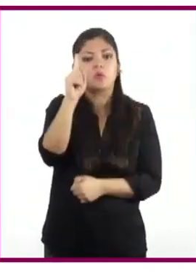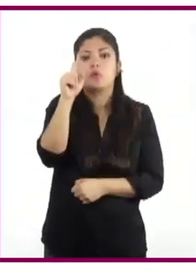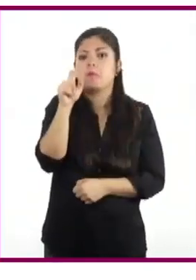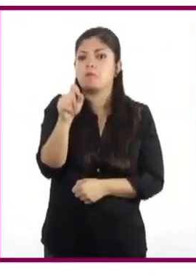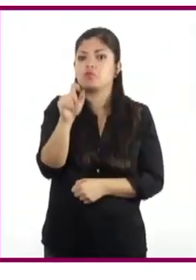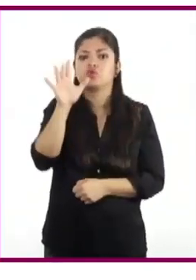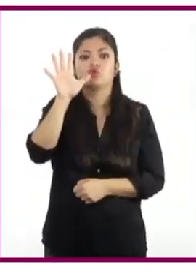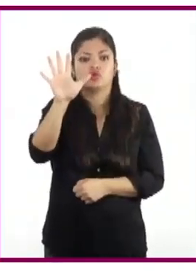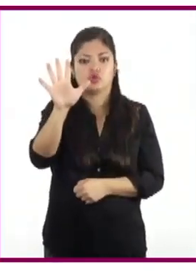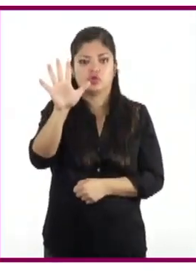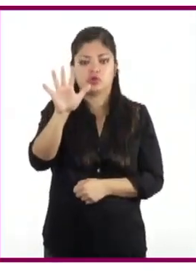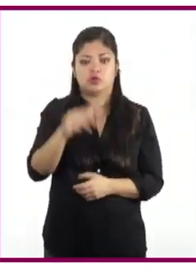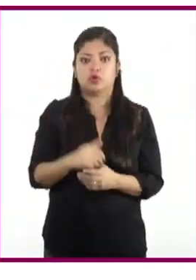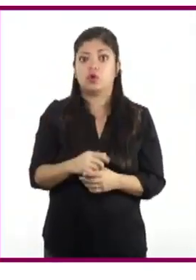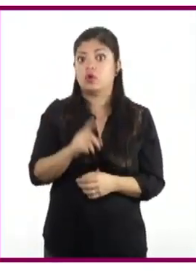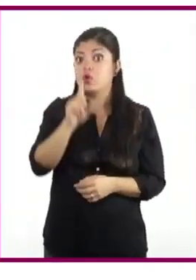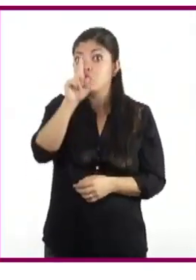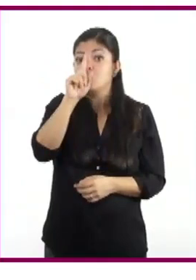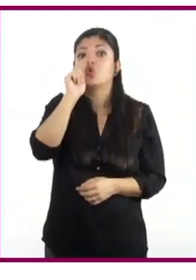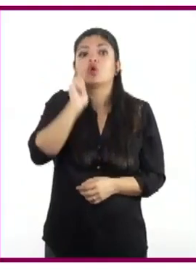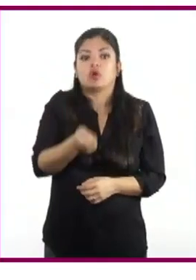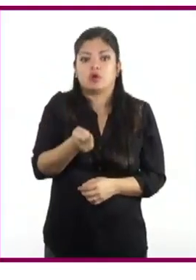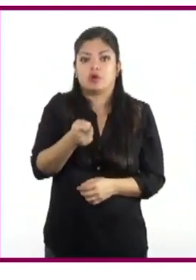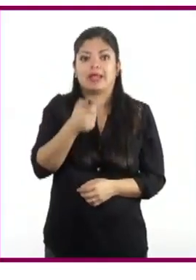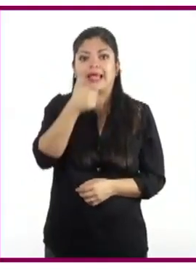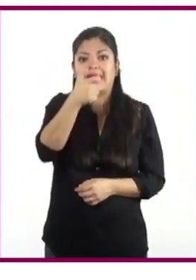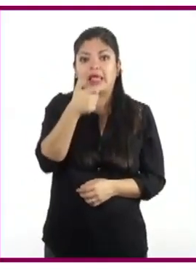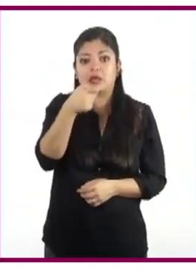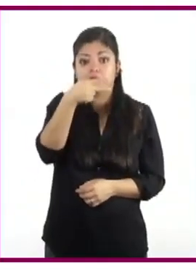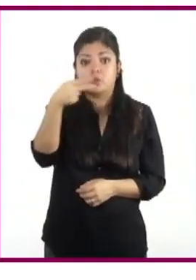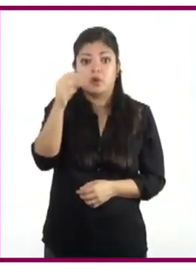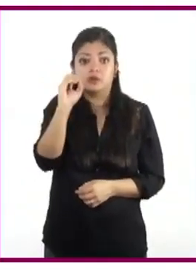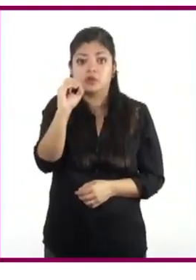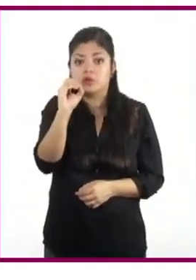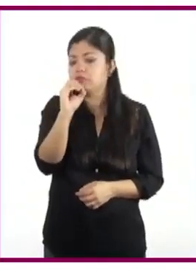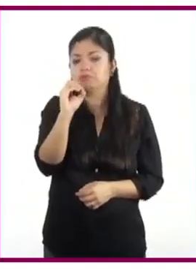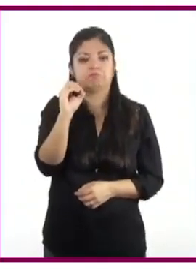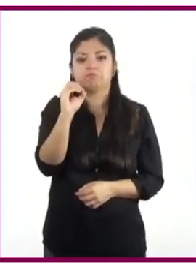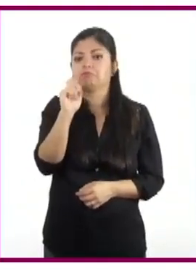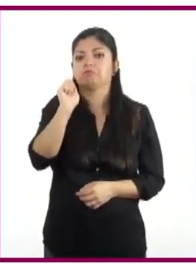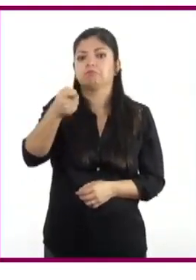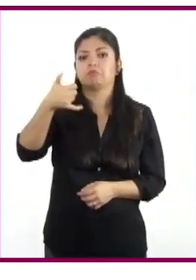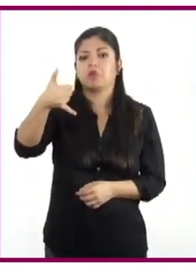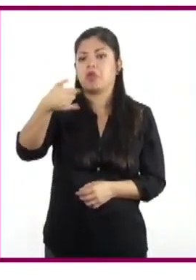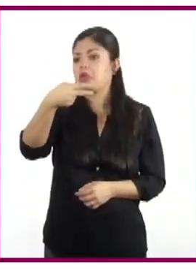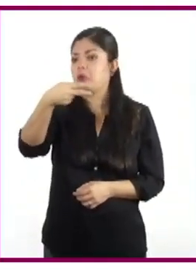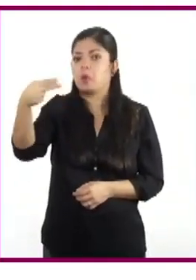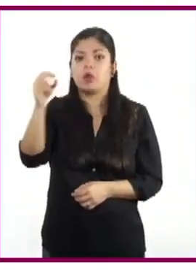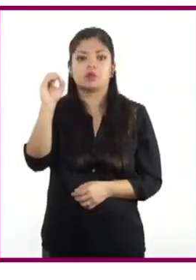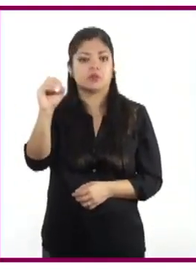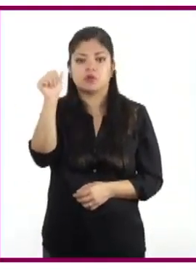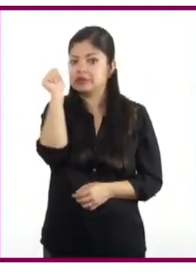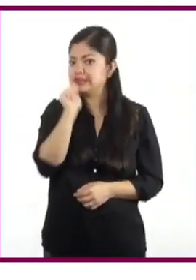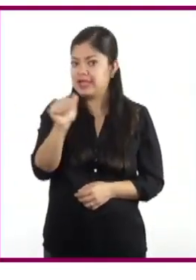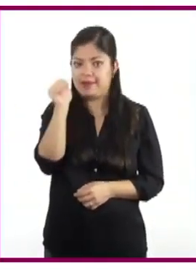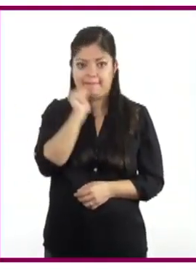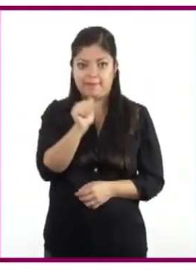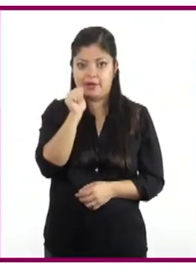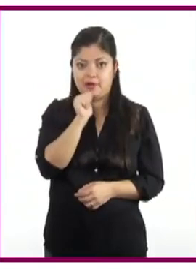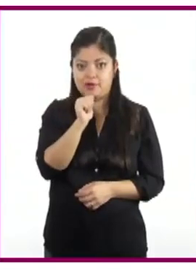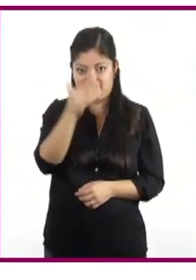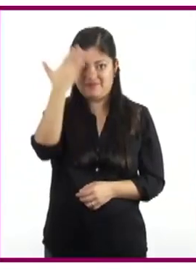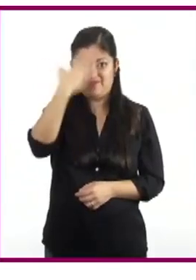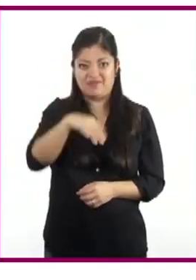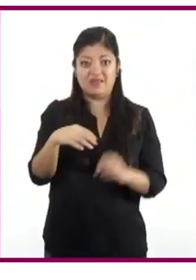1.5, excepto para el caso de x igual a 0, y igual a 0. Como 0 de